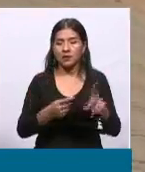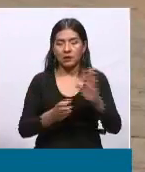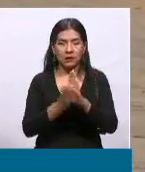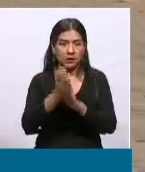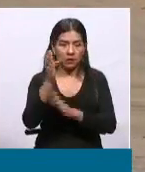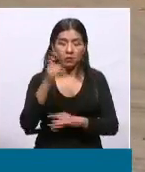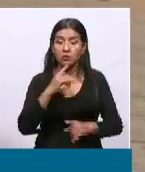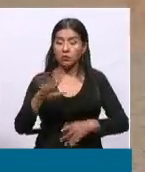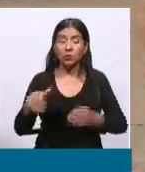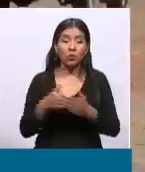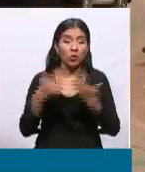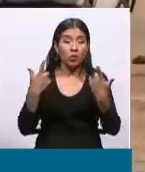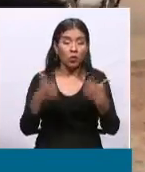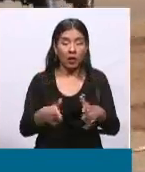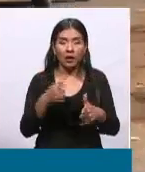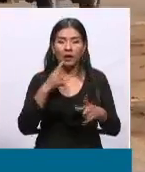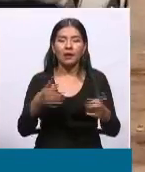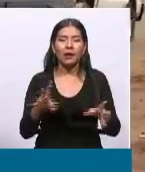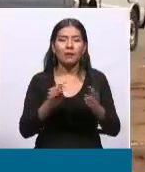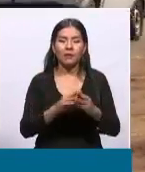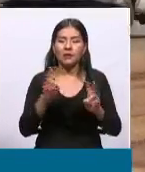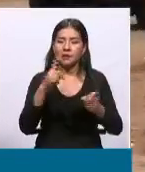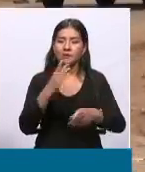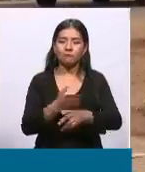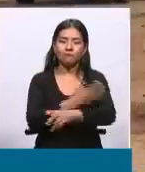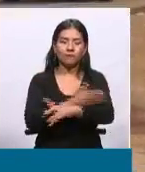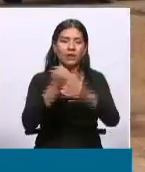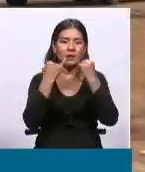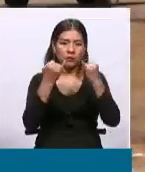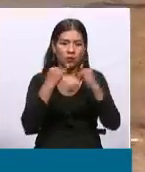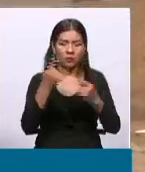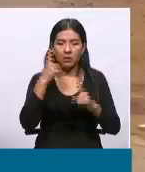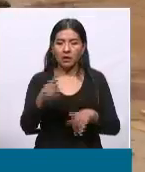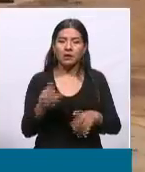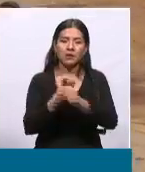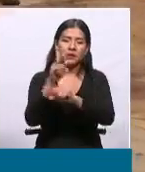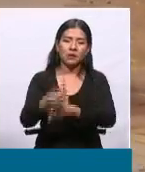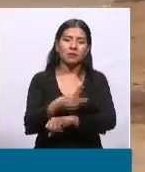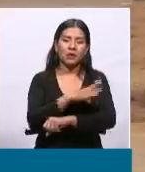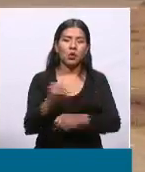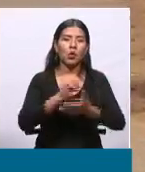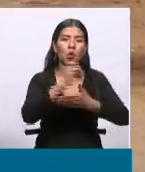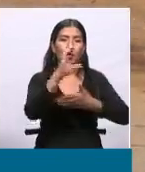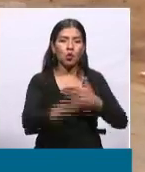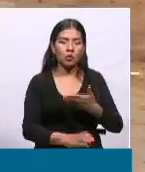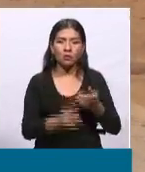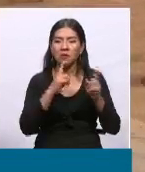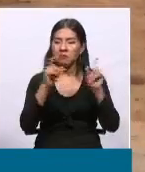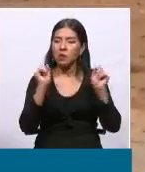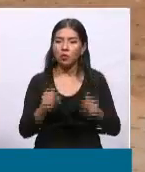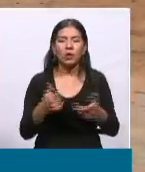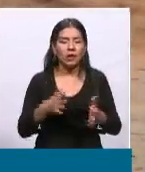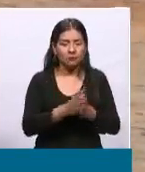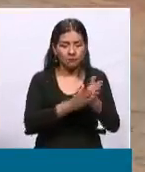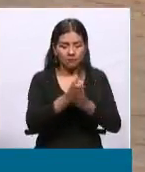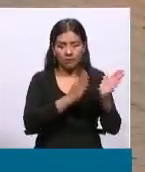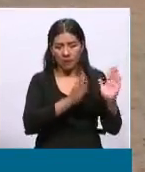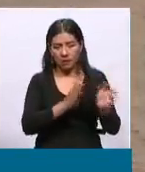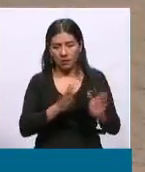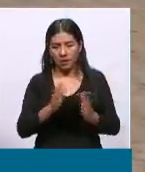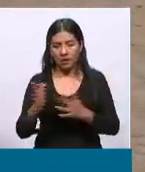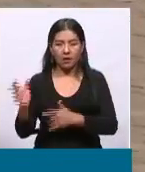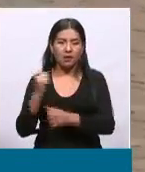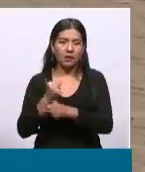entregaría el informe preliminar para que entre septiembre y octubre se proceda a la